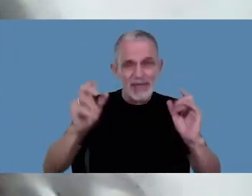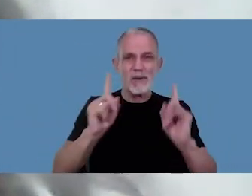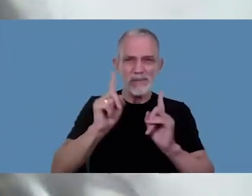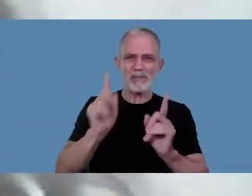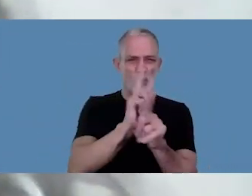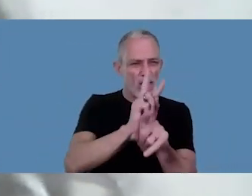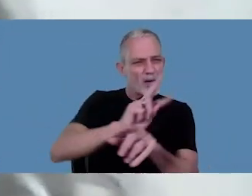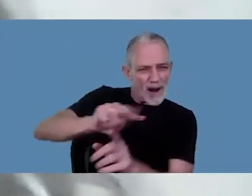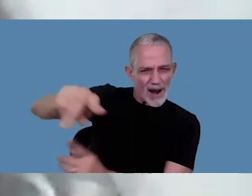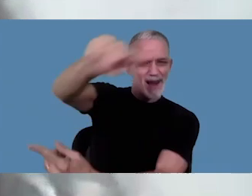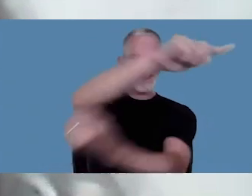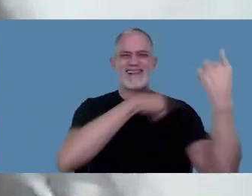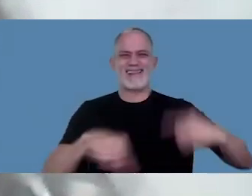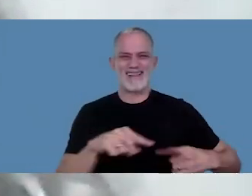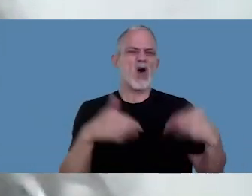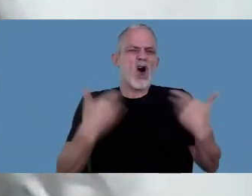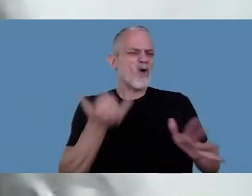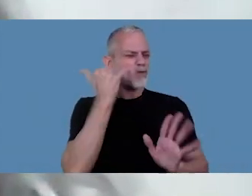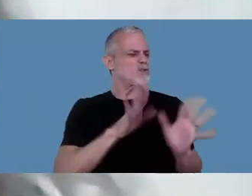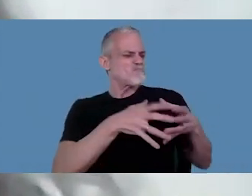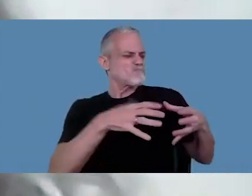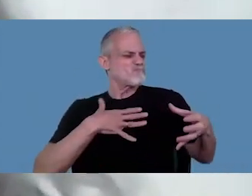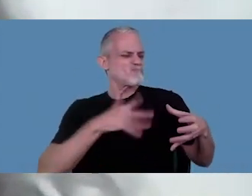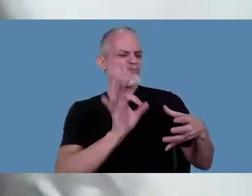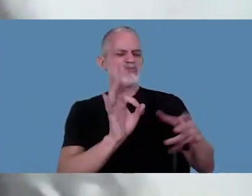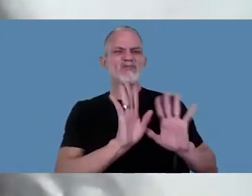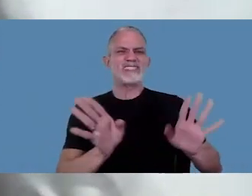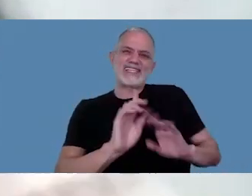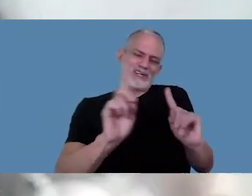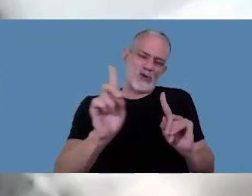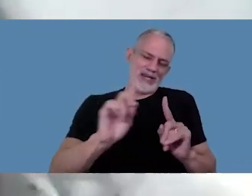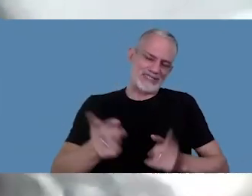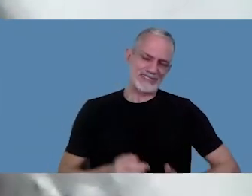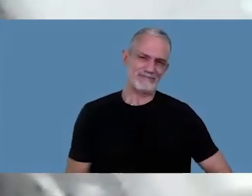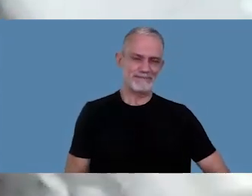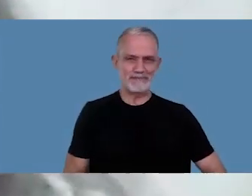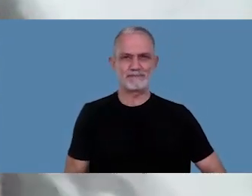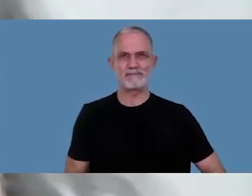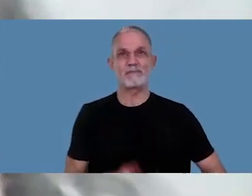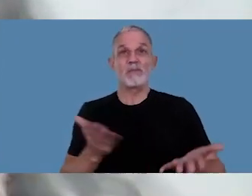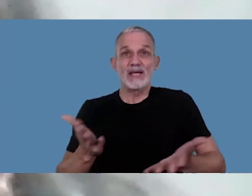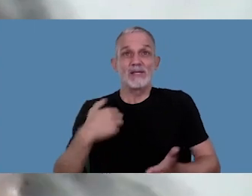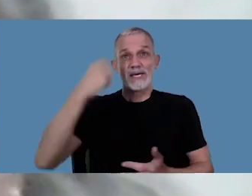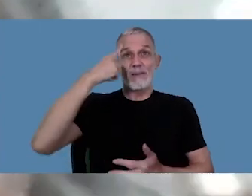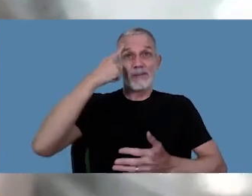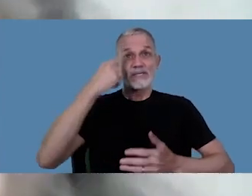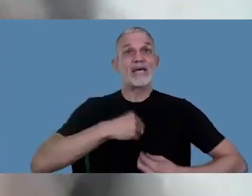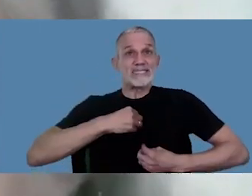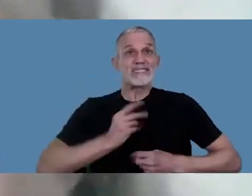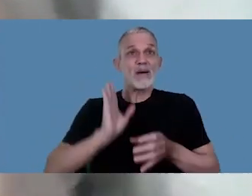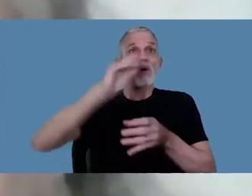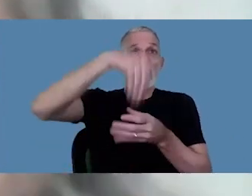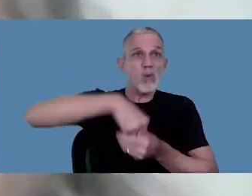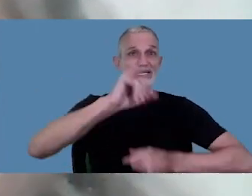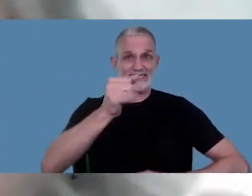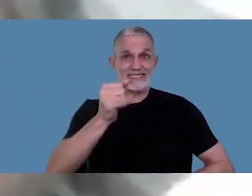¿no? No conformarnos. Así que, Gracias. bien, sintámonos